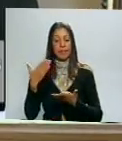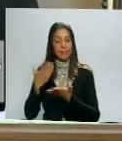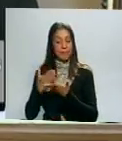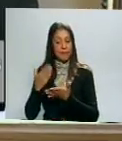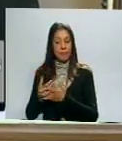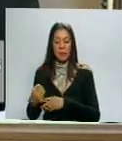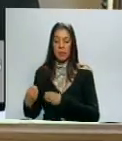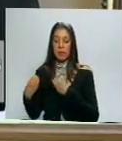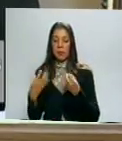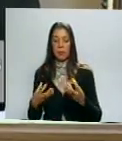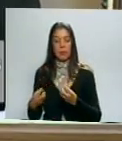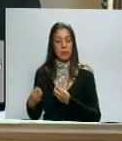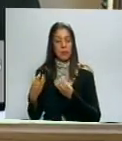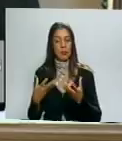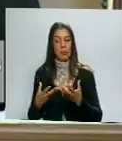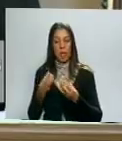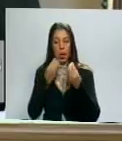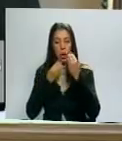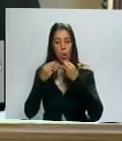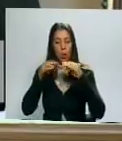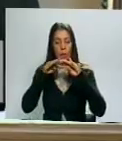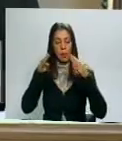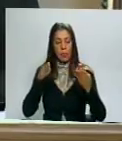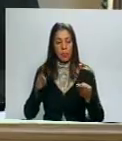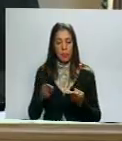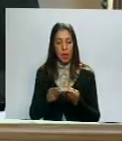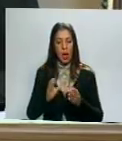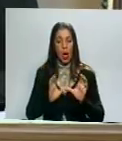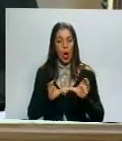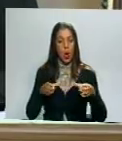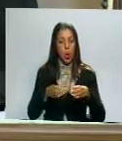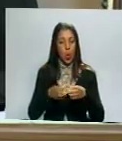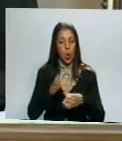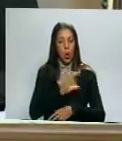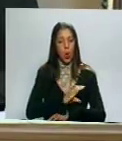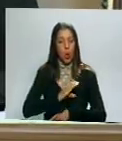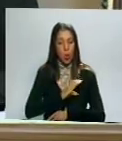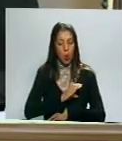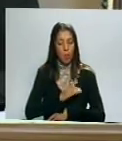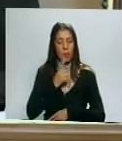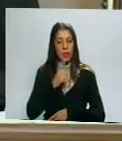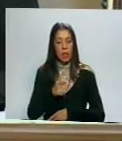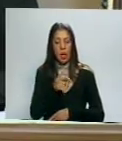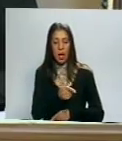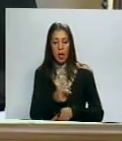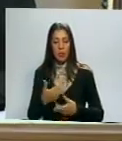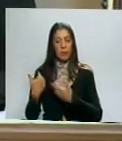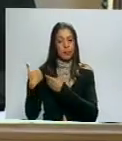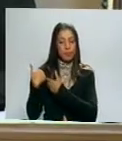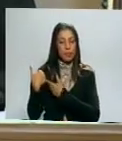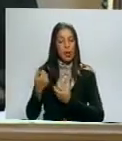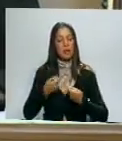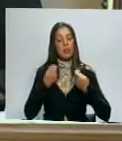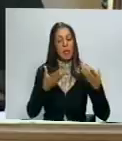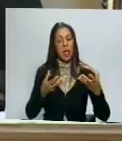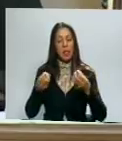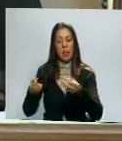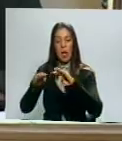de los alimentos y productos al Comité Local de Abastecimiento y Producción para su oportuna distribución.